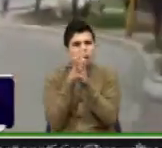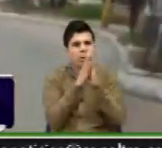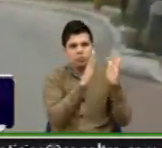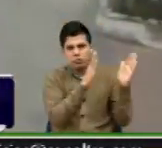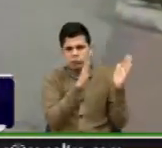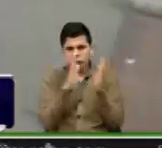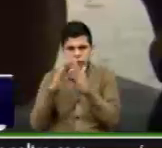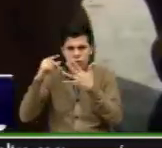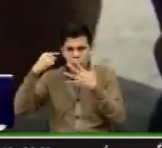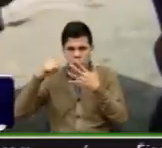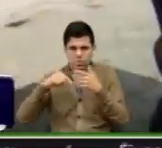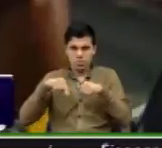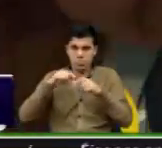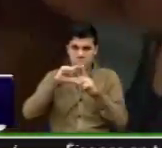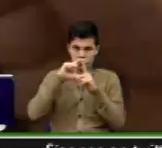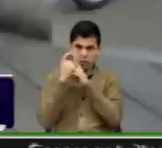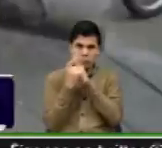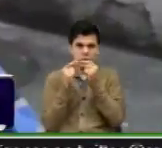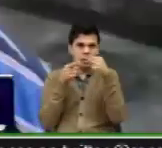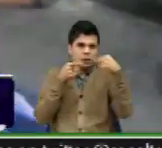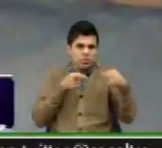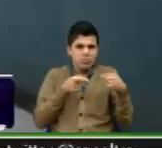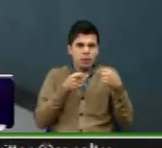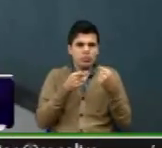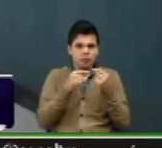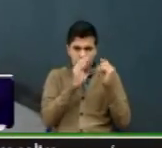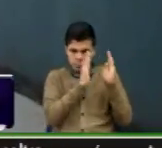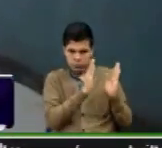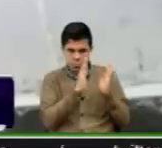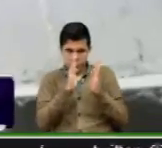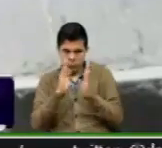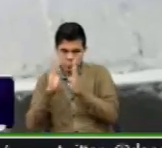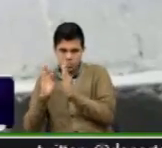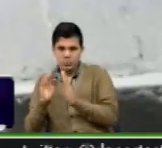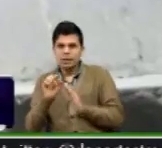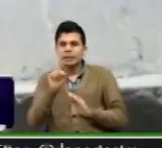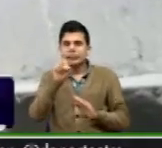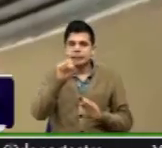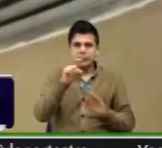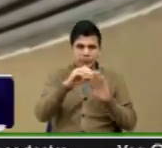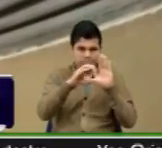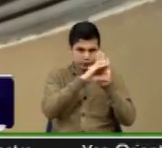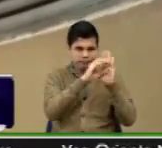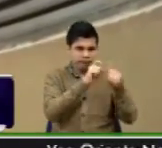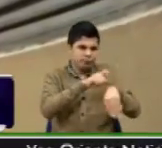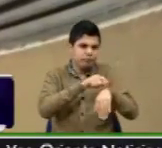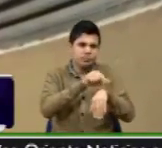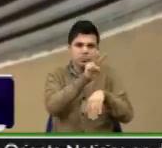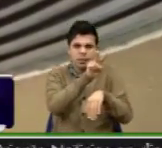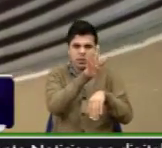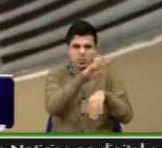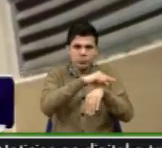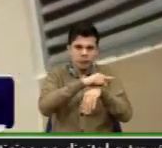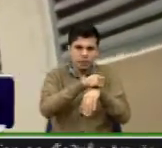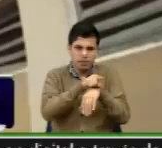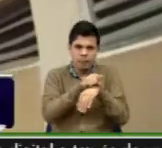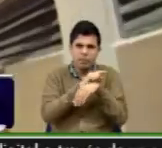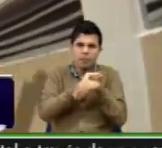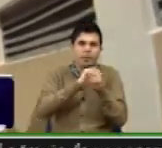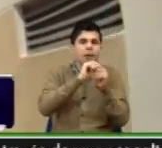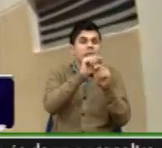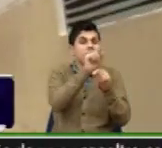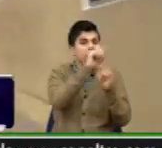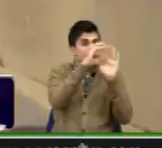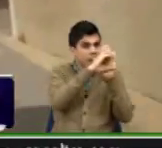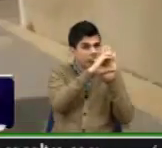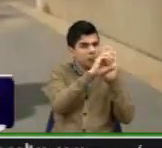audiovisual. Contracultura se realizará y emitirá en 6 capítulos de 24 minutos. Cada uno corresponde a una actividad cultural o expresión